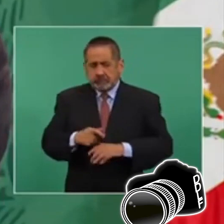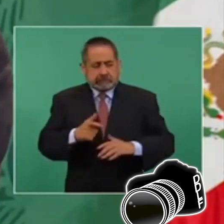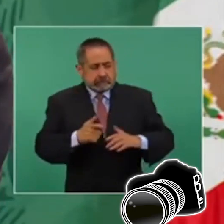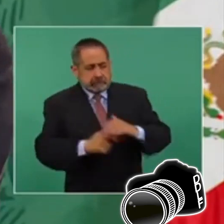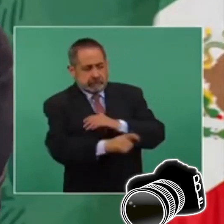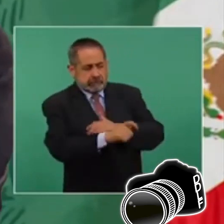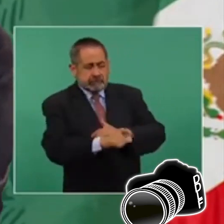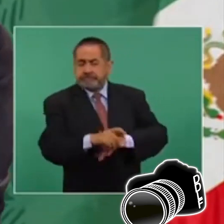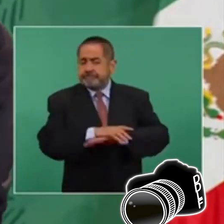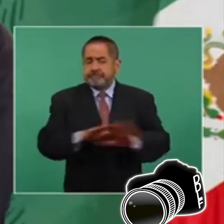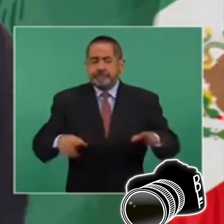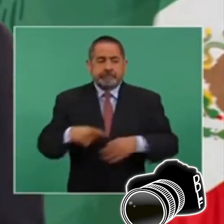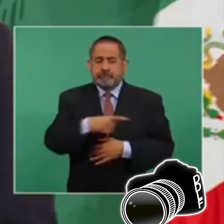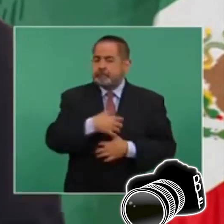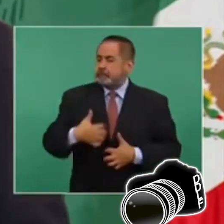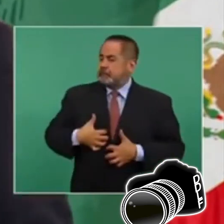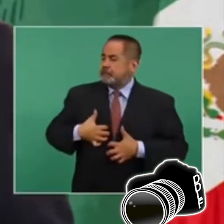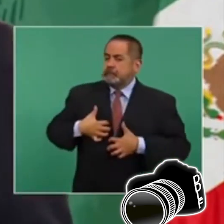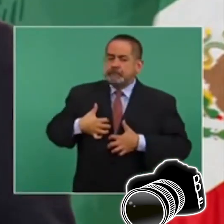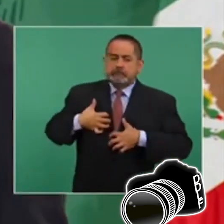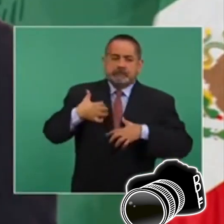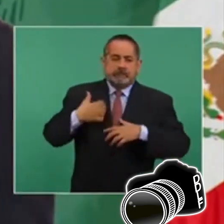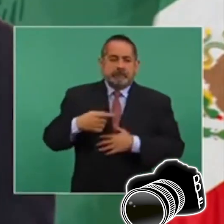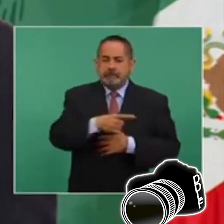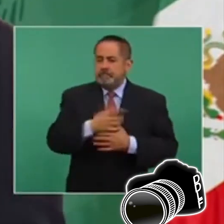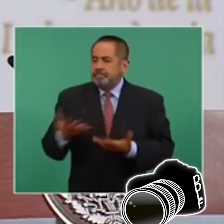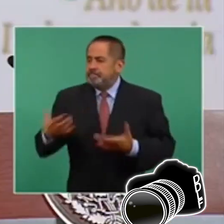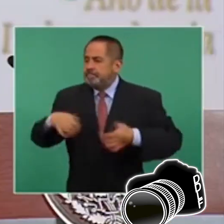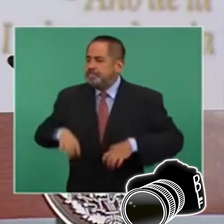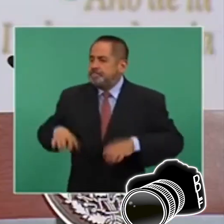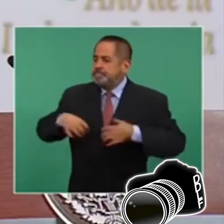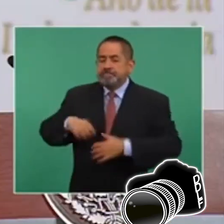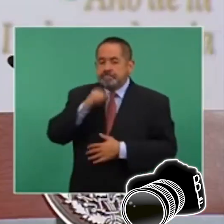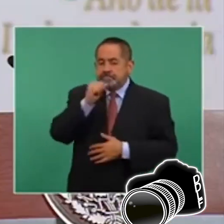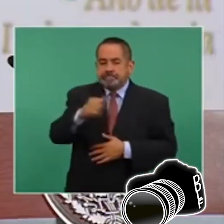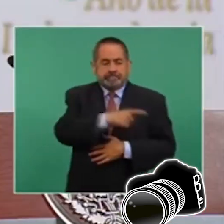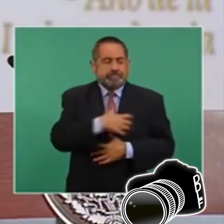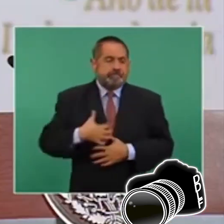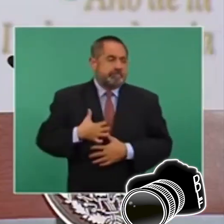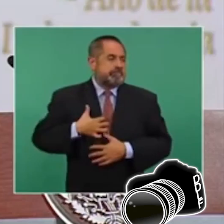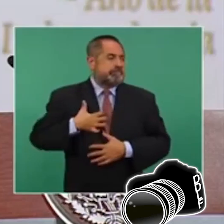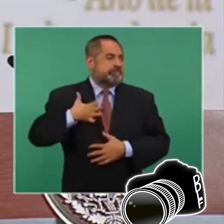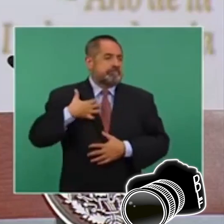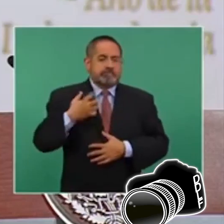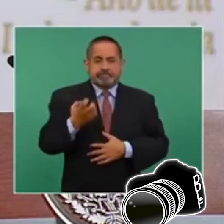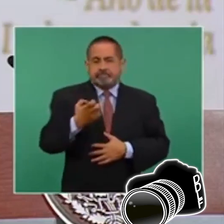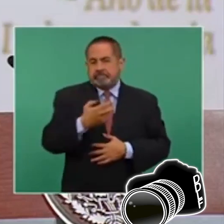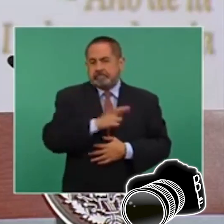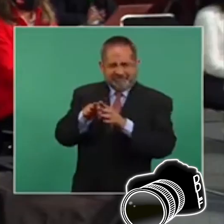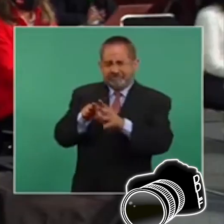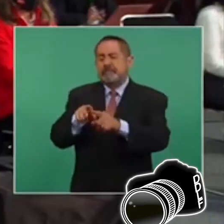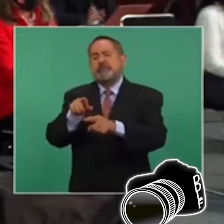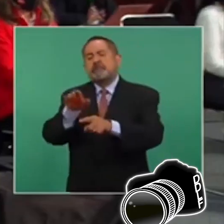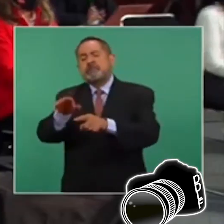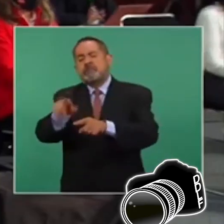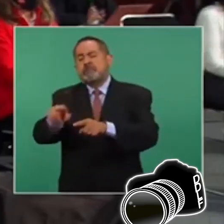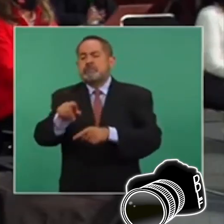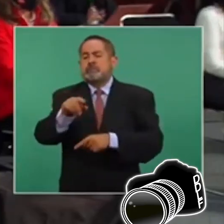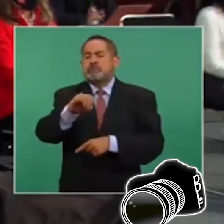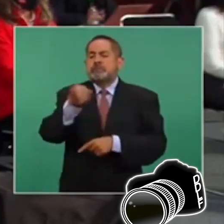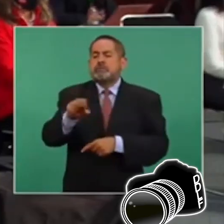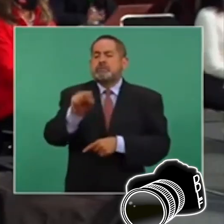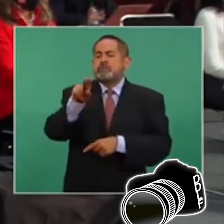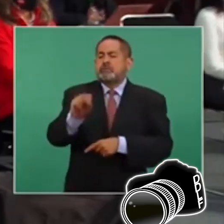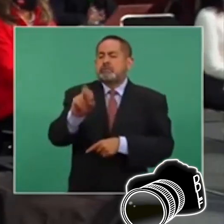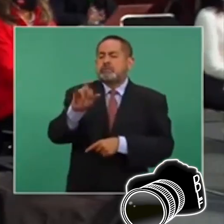medios o reporteros para el sesgo de la información luego de que un periodista enfrentara